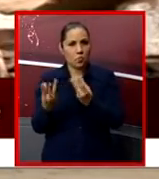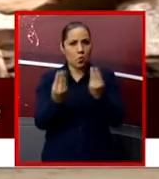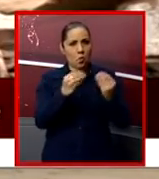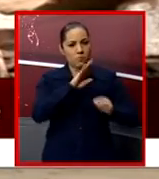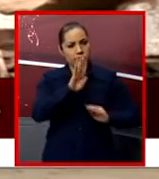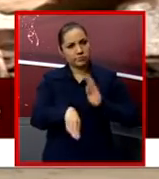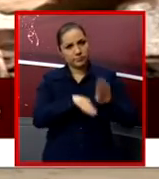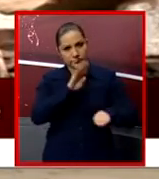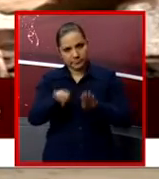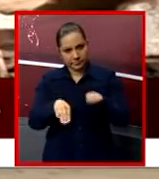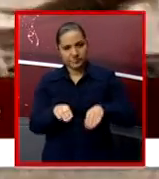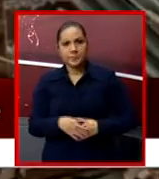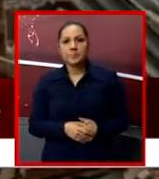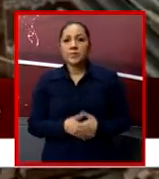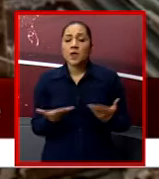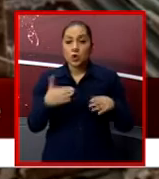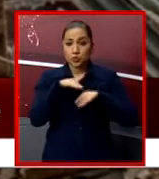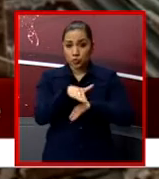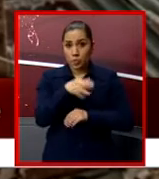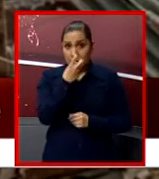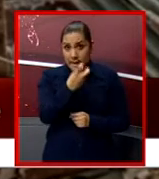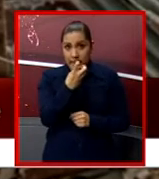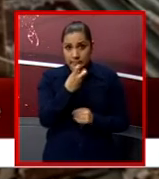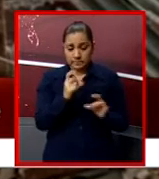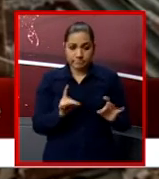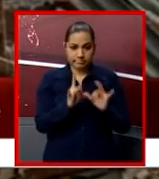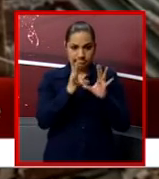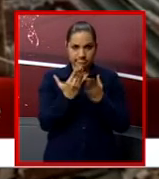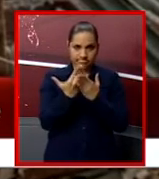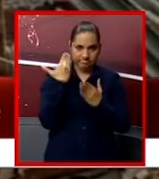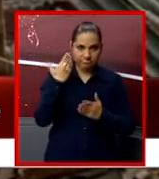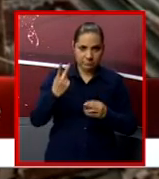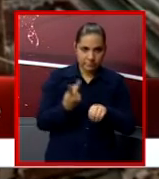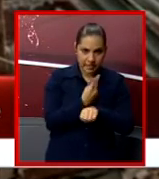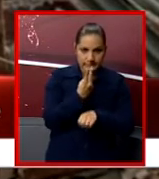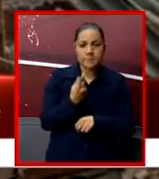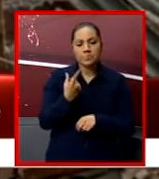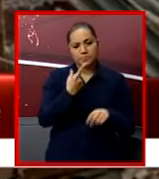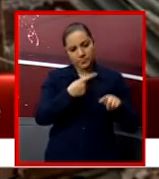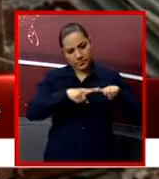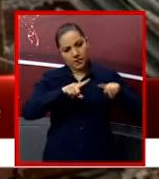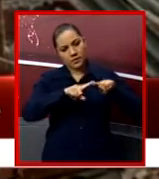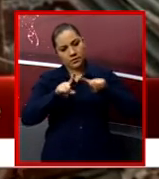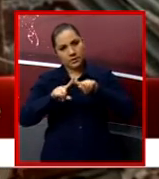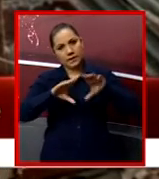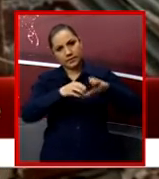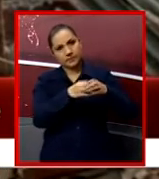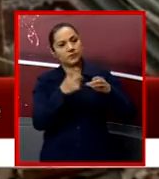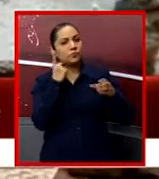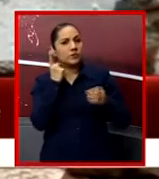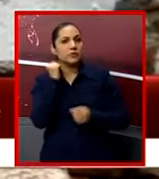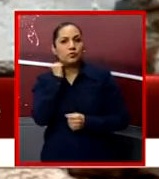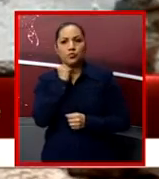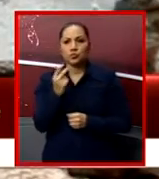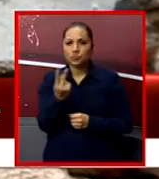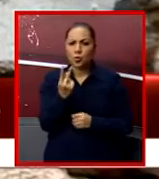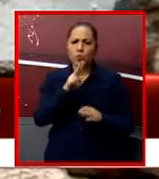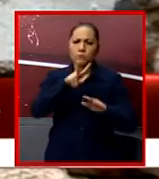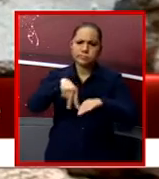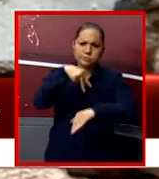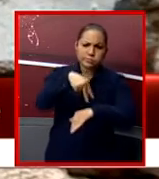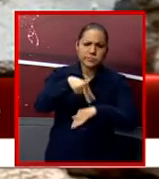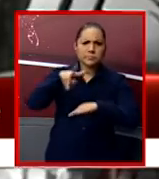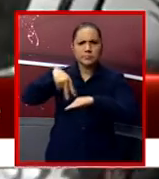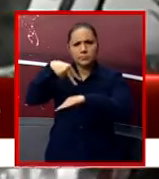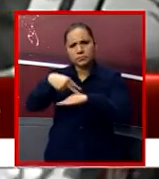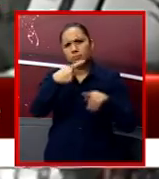de mexicanas y mexicanos. Sobre estos lamentables hechos se dieron diversos pronunciamientos en ambas cámaras del Congreso de la Unión. Vamos a hacer